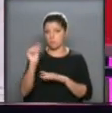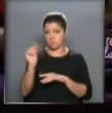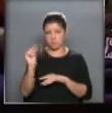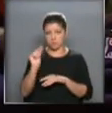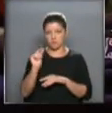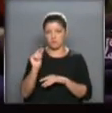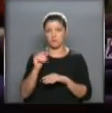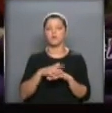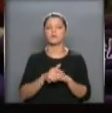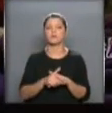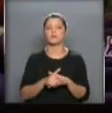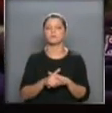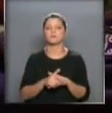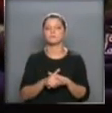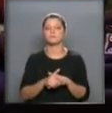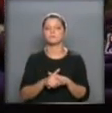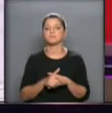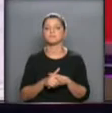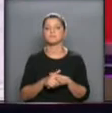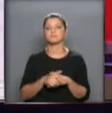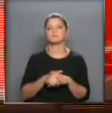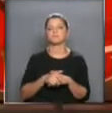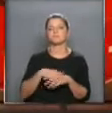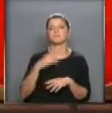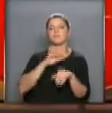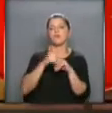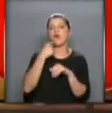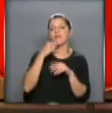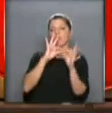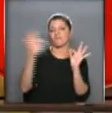Dani. Muchas gracias. Jonathan Toba. Gracias también.